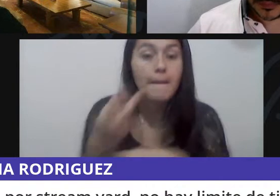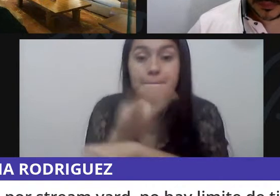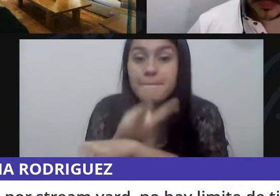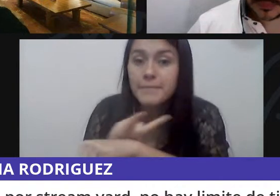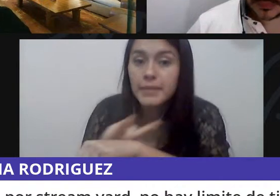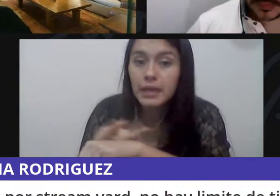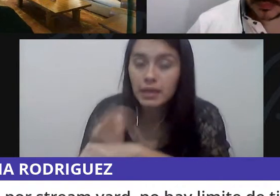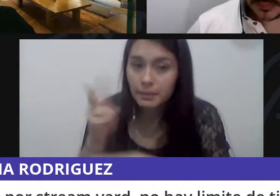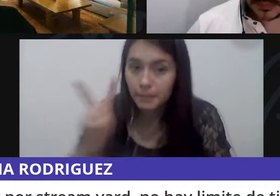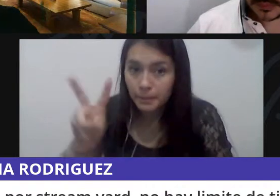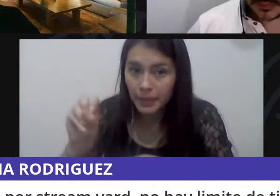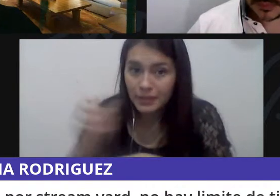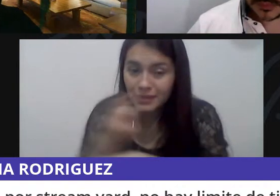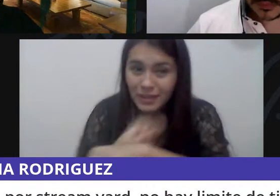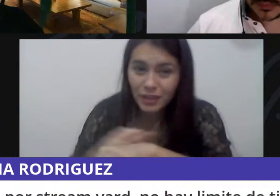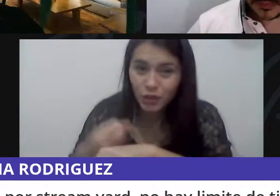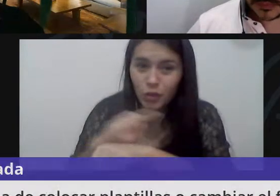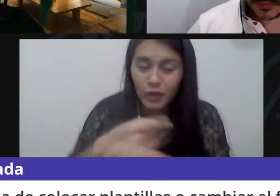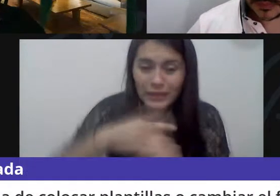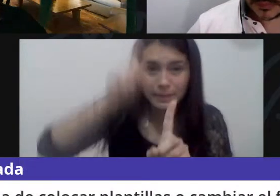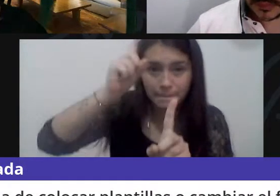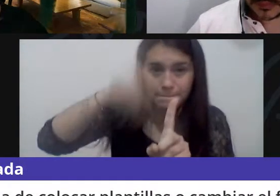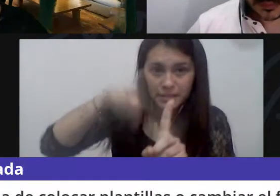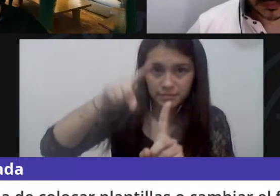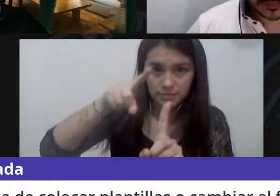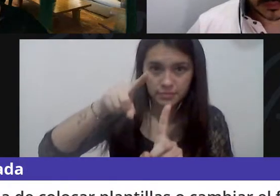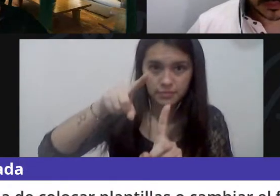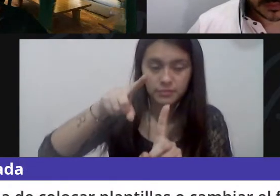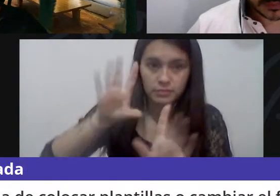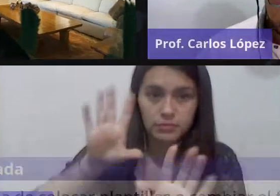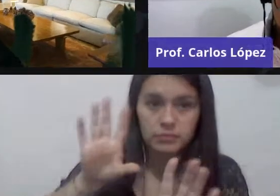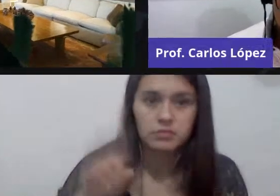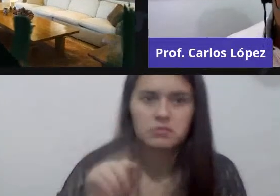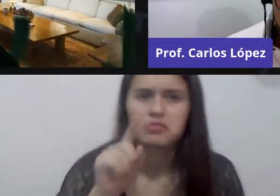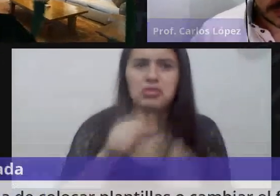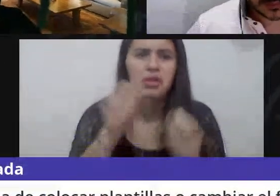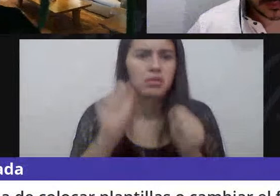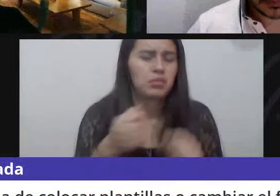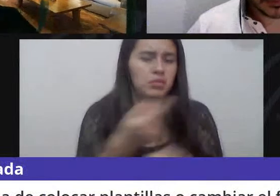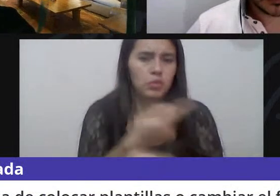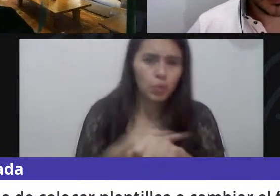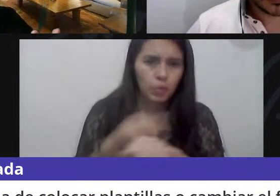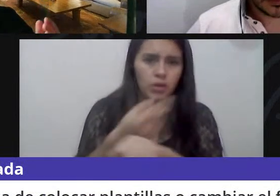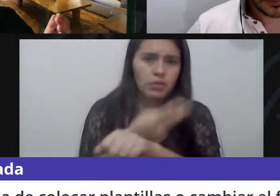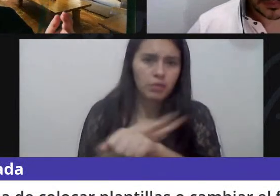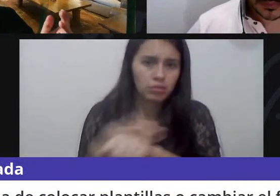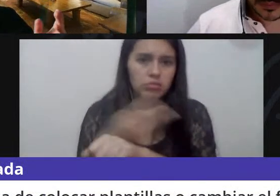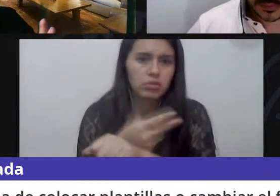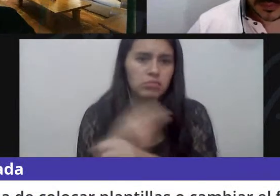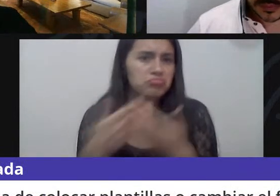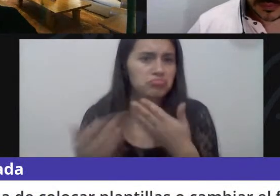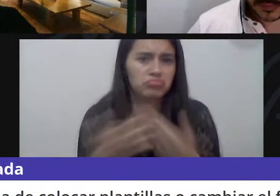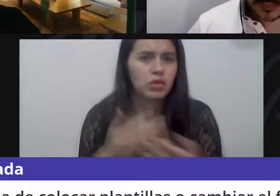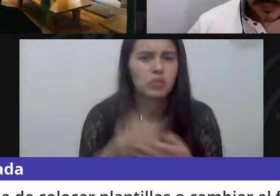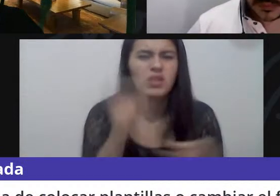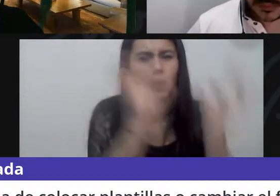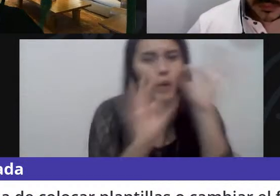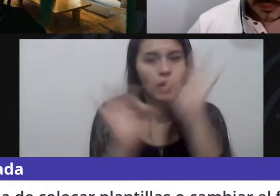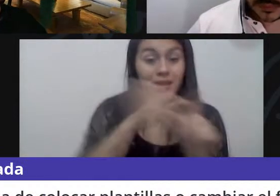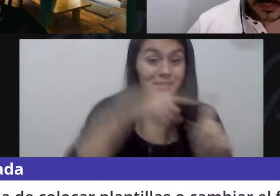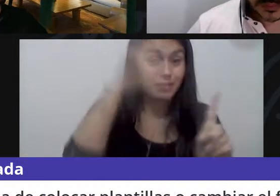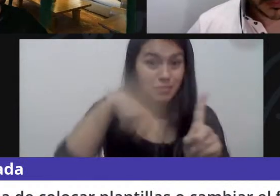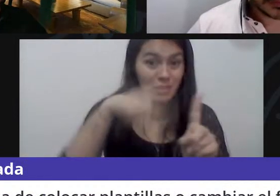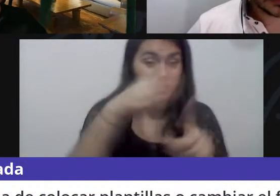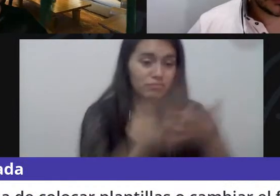Entonces, fácilmente ustedes pueden hacer transmisiones de una hora, dos horas, y las distribuyen alrededor del mes en su